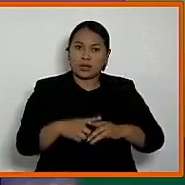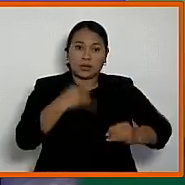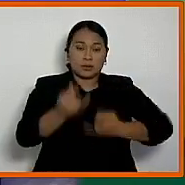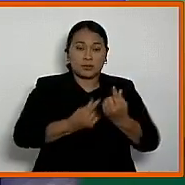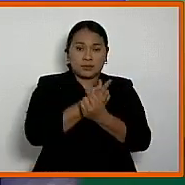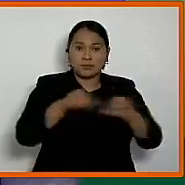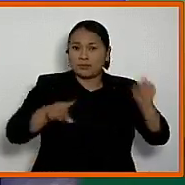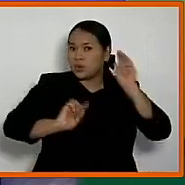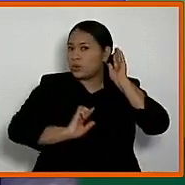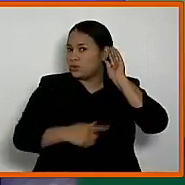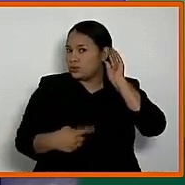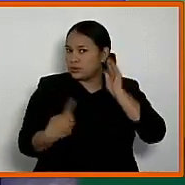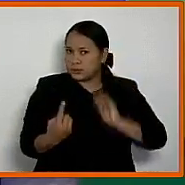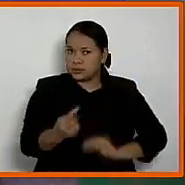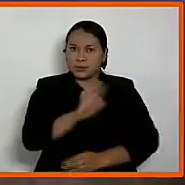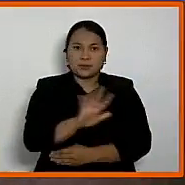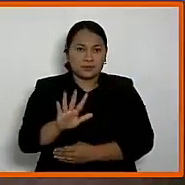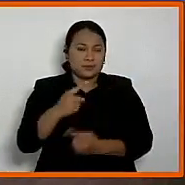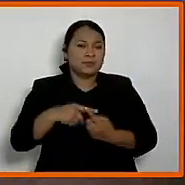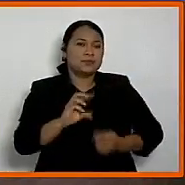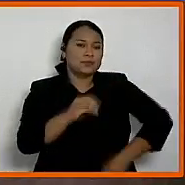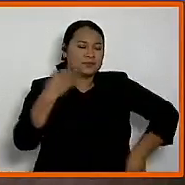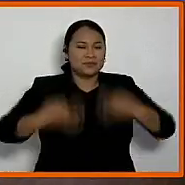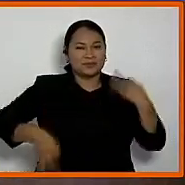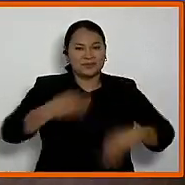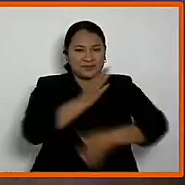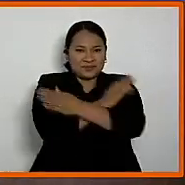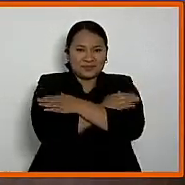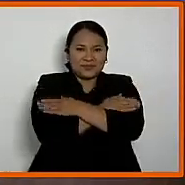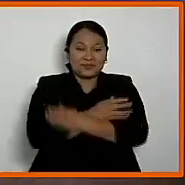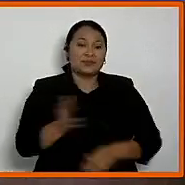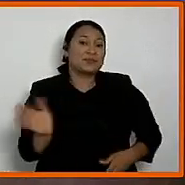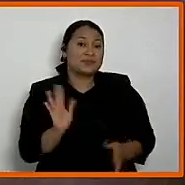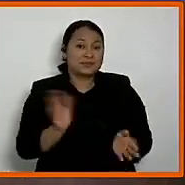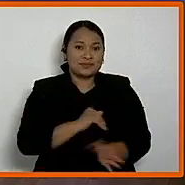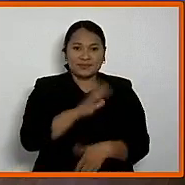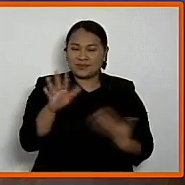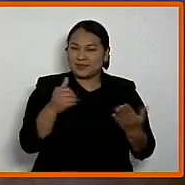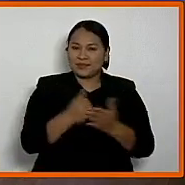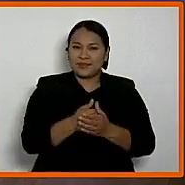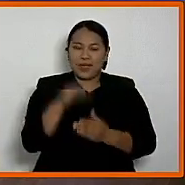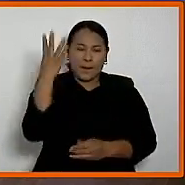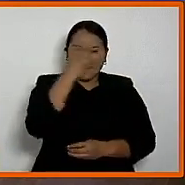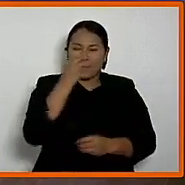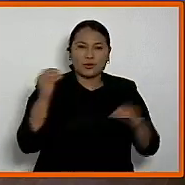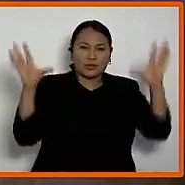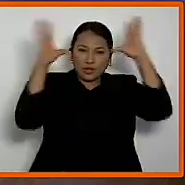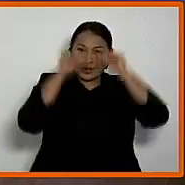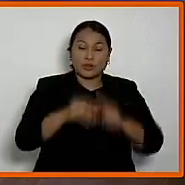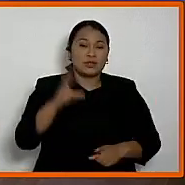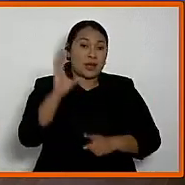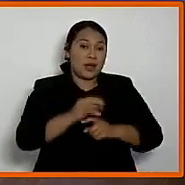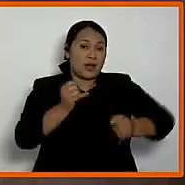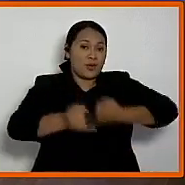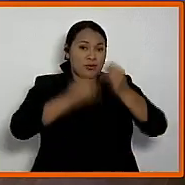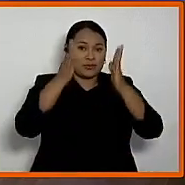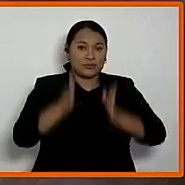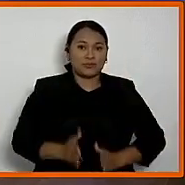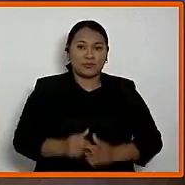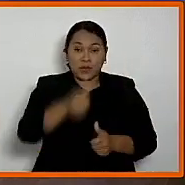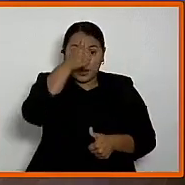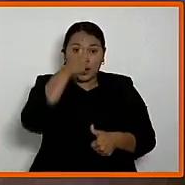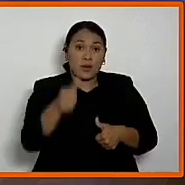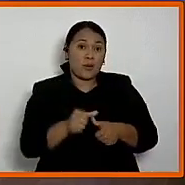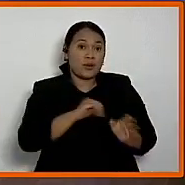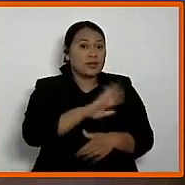1, 55 más 0. Muchas felicidades. Nos despedimos deseándoles una linda noche a cada uno de nuestros jugadores. Y que